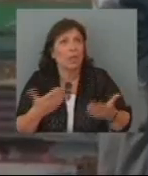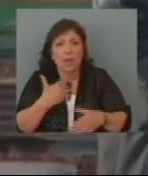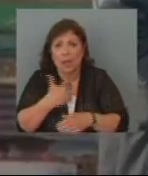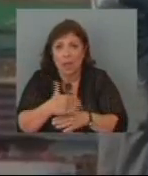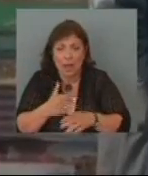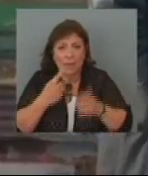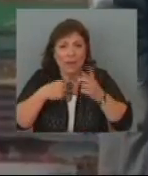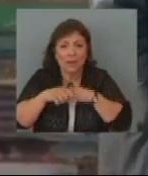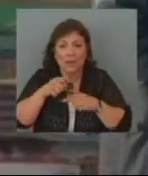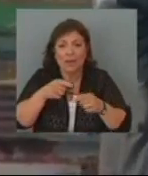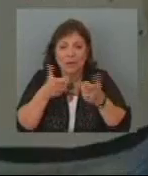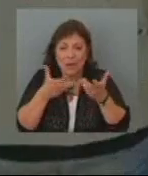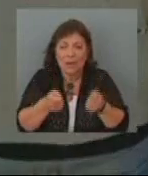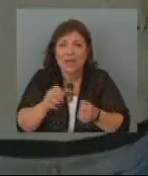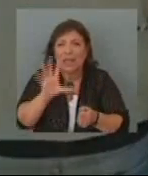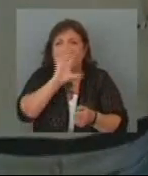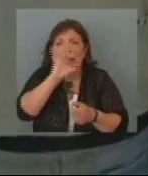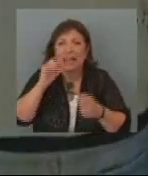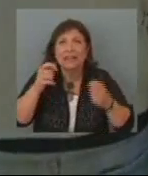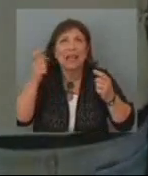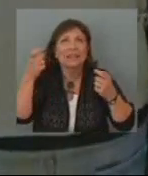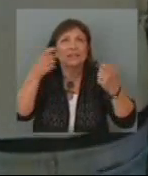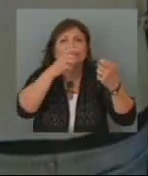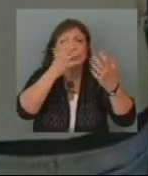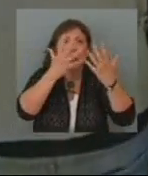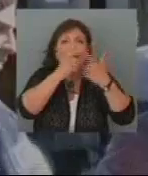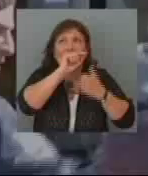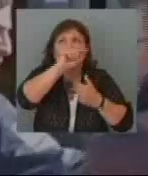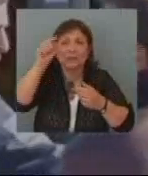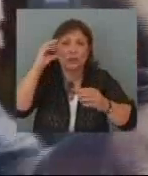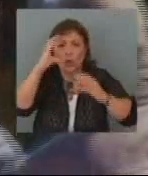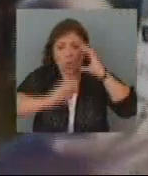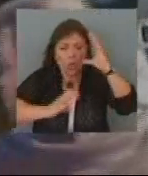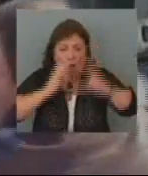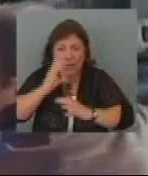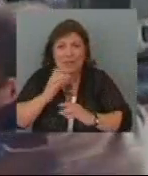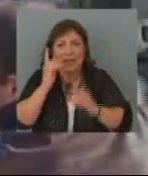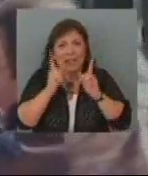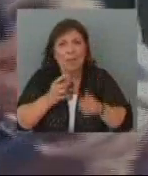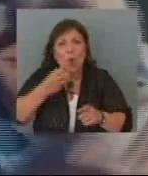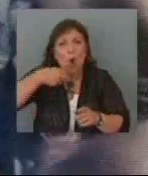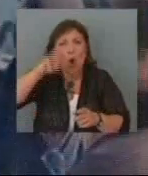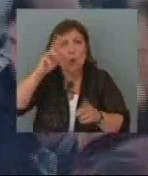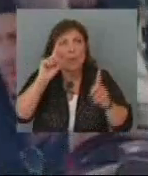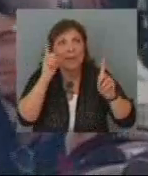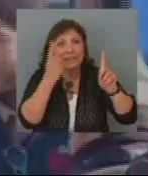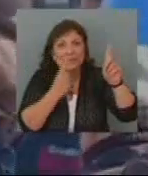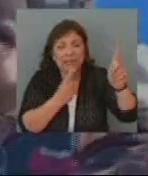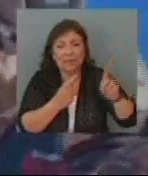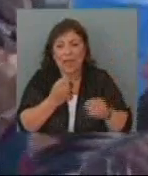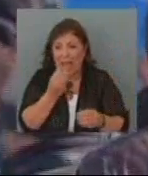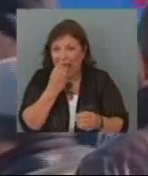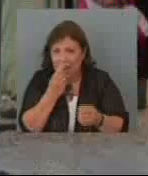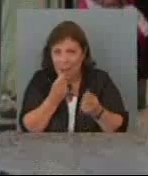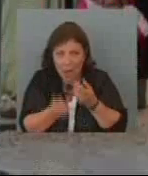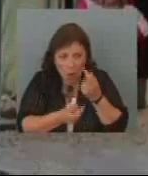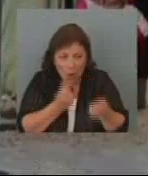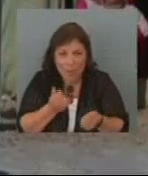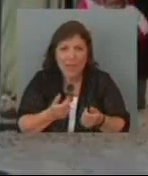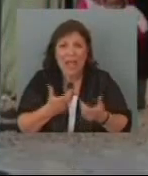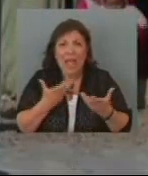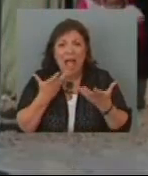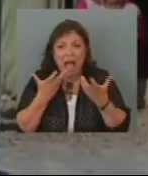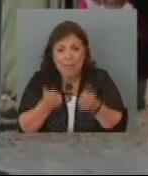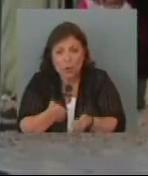asistencia va a ser provista por 500 organizaciones, incluyendo las principales agencias de Naciones Unidas, para compra de alimentos y asistencia a